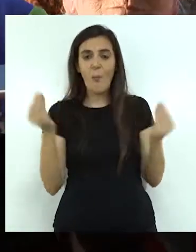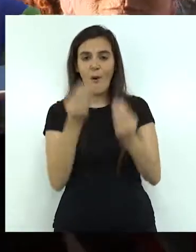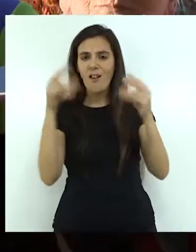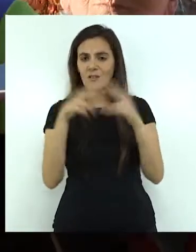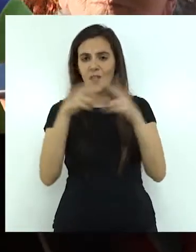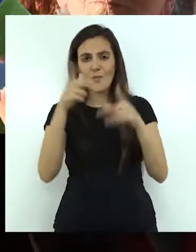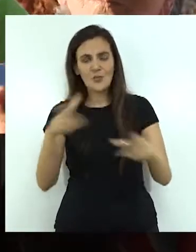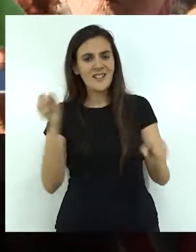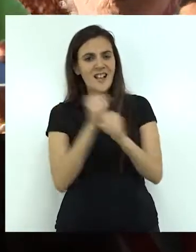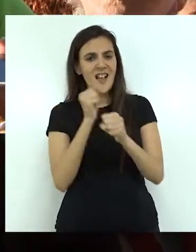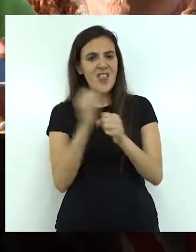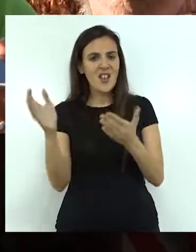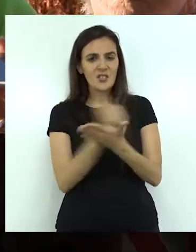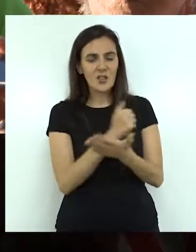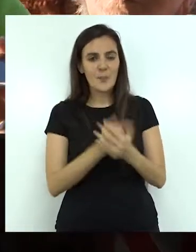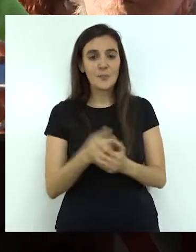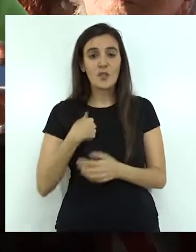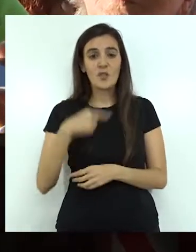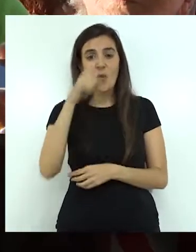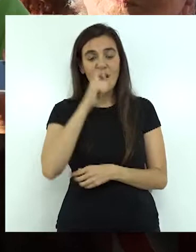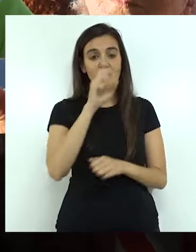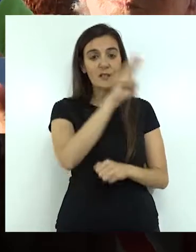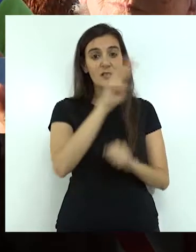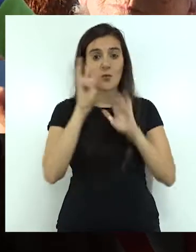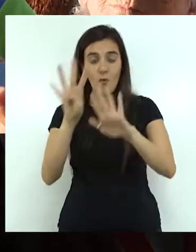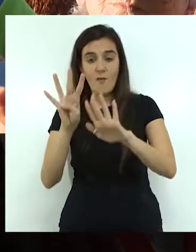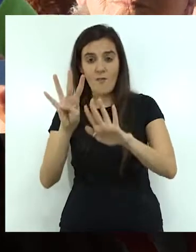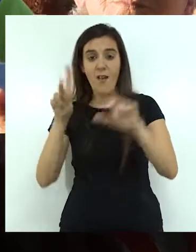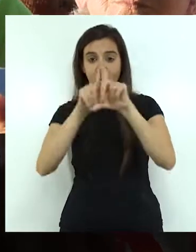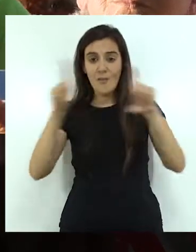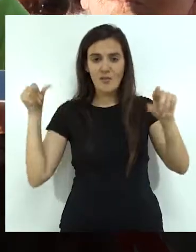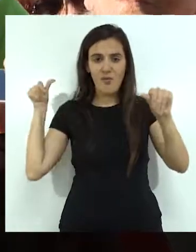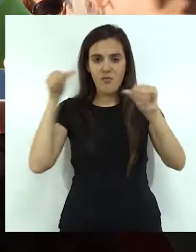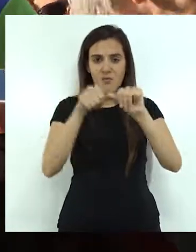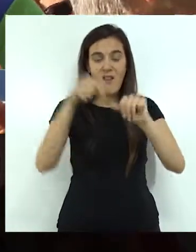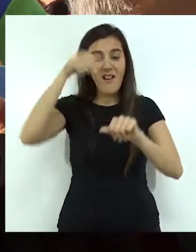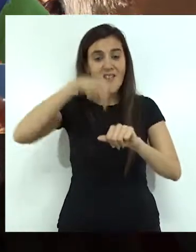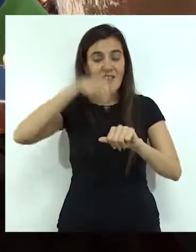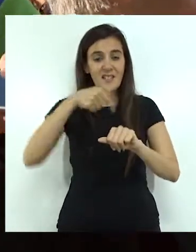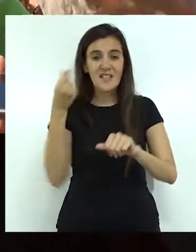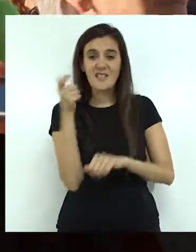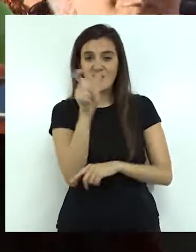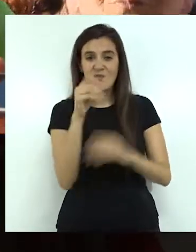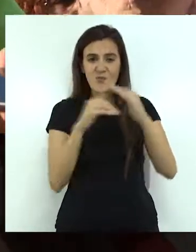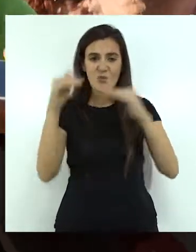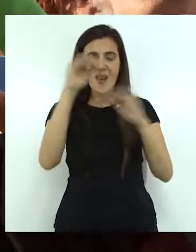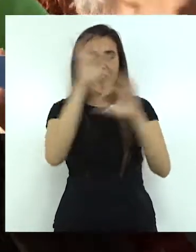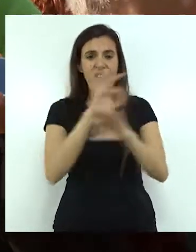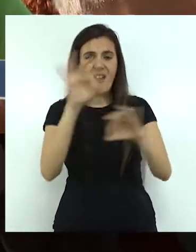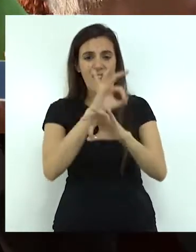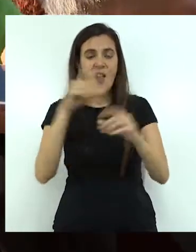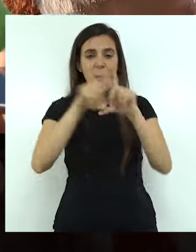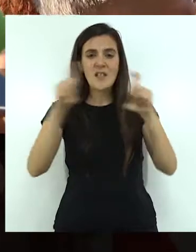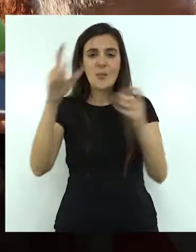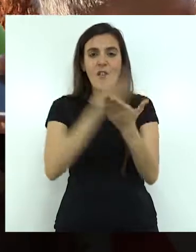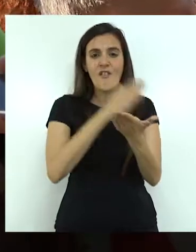llevó 39 en las empresas y aquí no os quieren subir un duro y la empresa no más que tiene beneficios beneficios